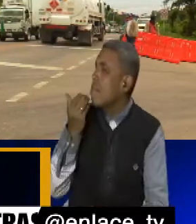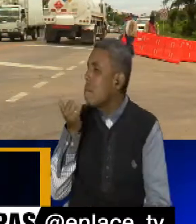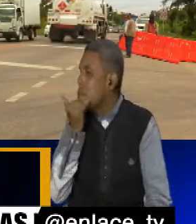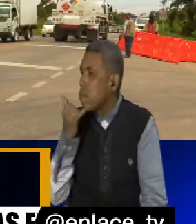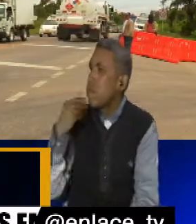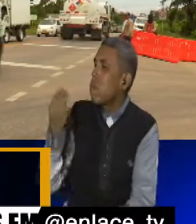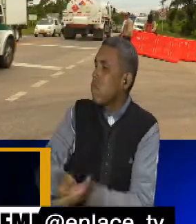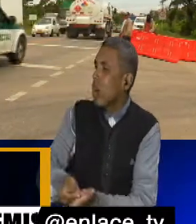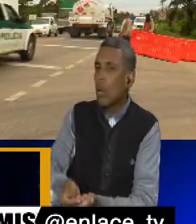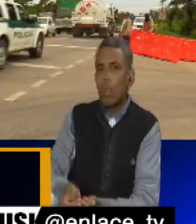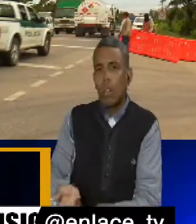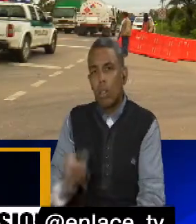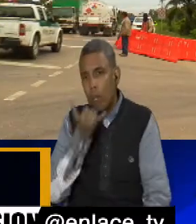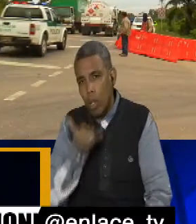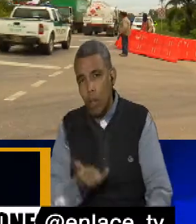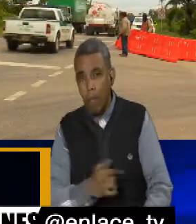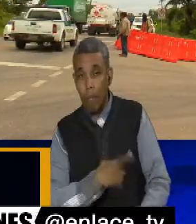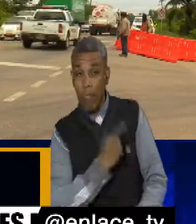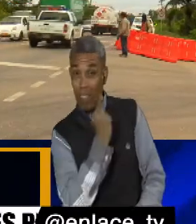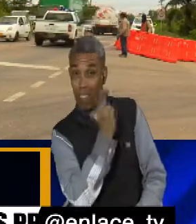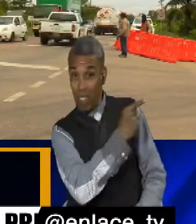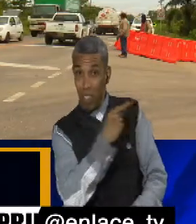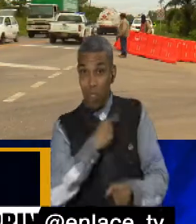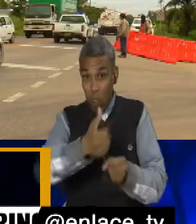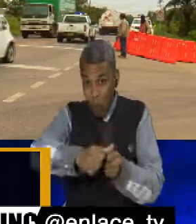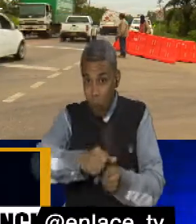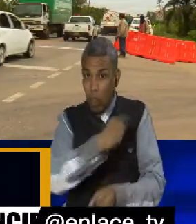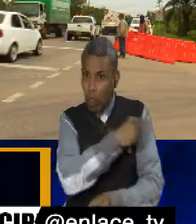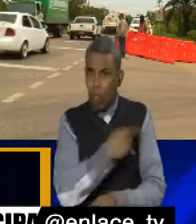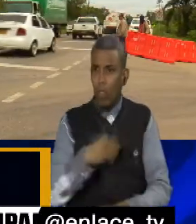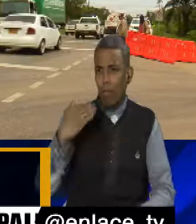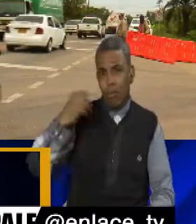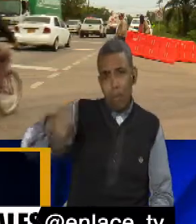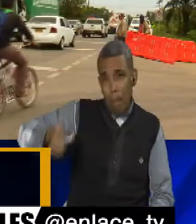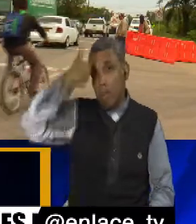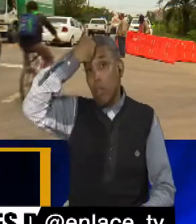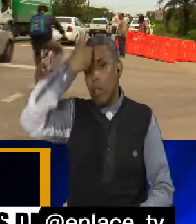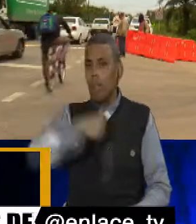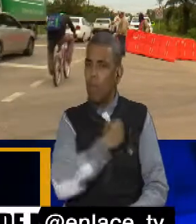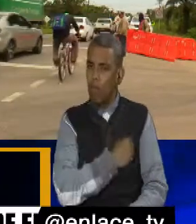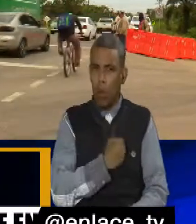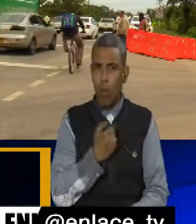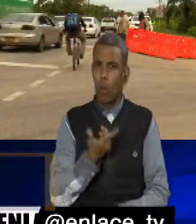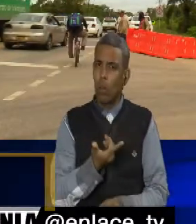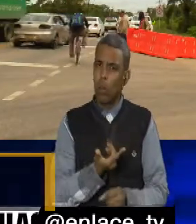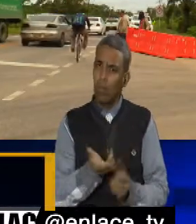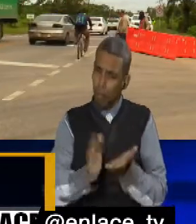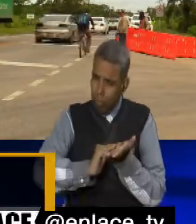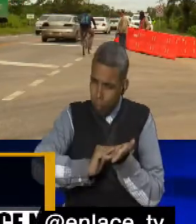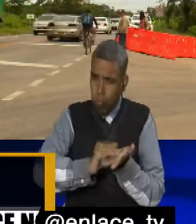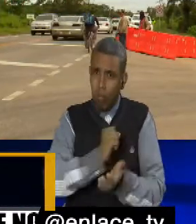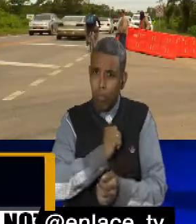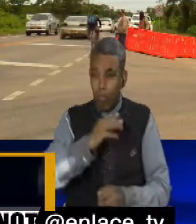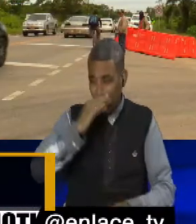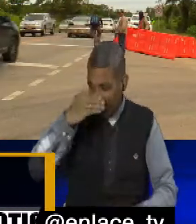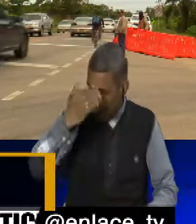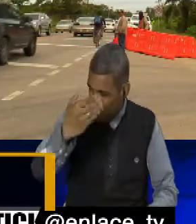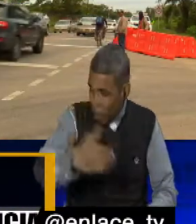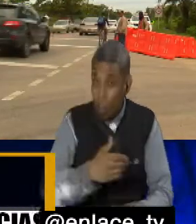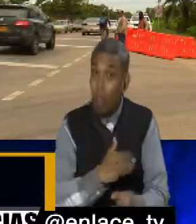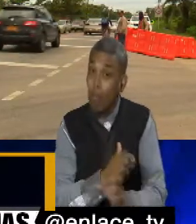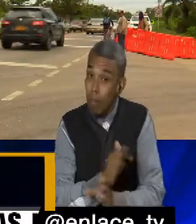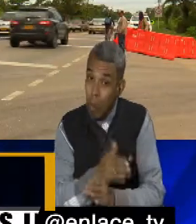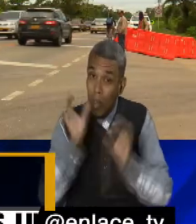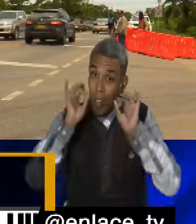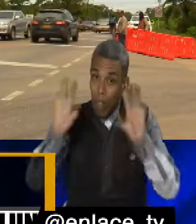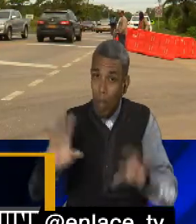operadora del convenio de la Gran Vía Yuma, pues que también tome medidas para evitar que esto se convierta en un problema social y económico mayor. Muy bien,